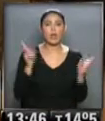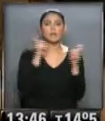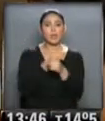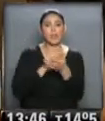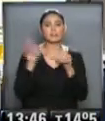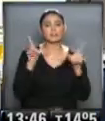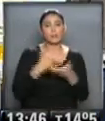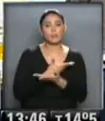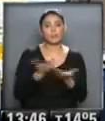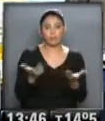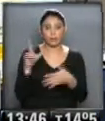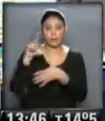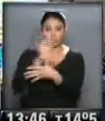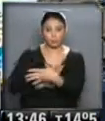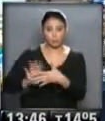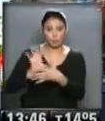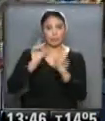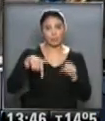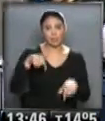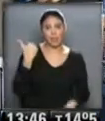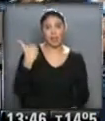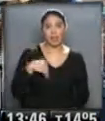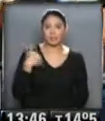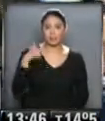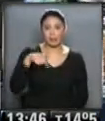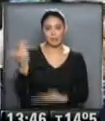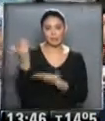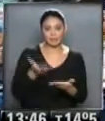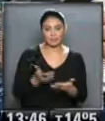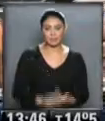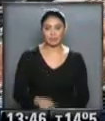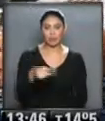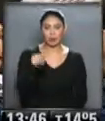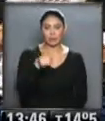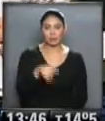la televisión pública en la región y Argentina como el país anfitrión. Ustedes. Gracias, Daniel. Hasta luego.